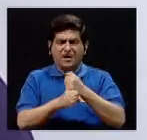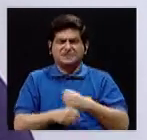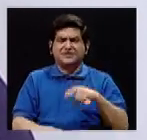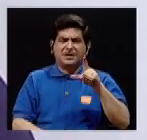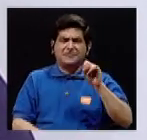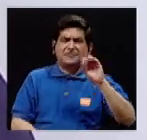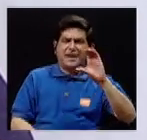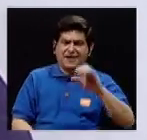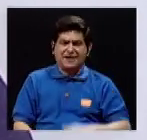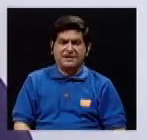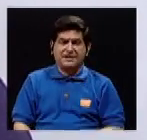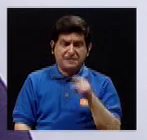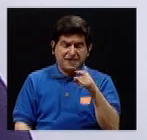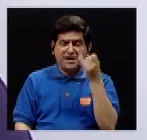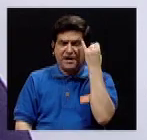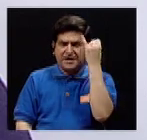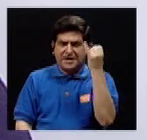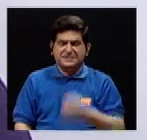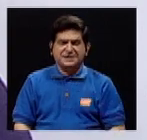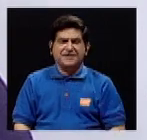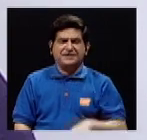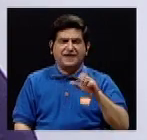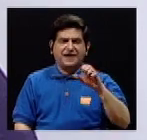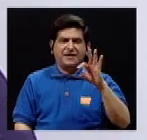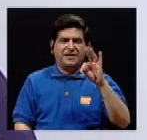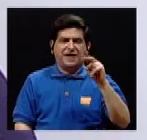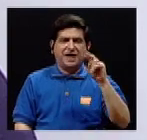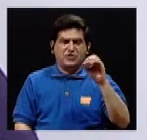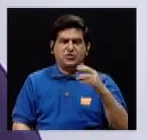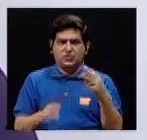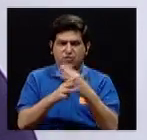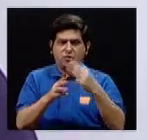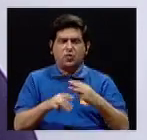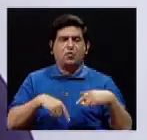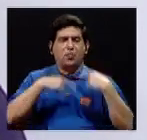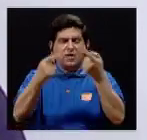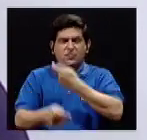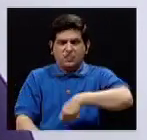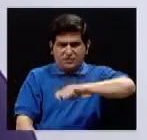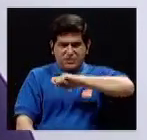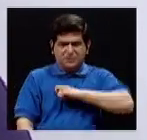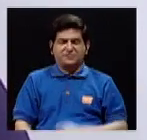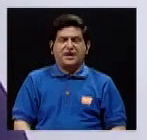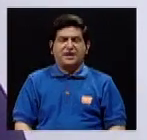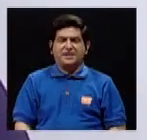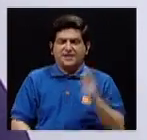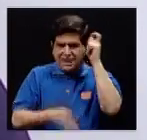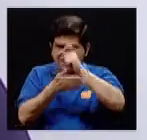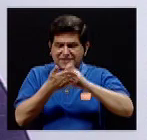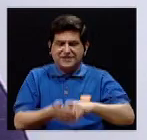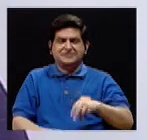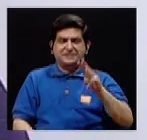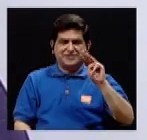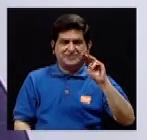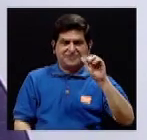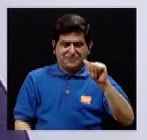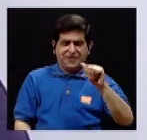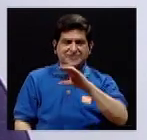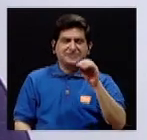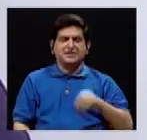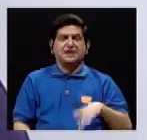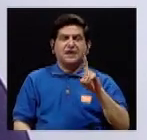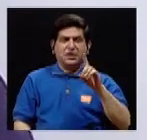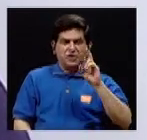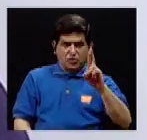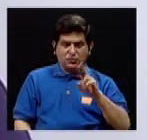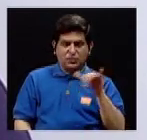para la licenciatura que iba en ese corte de no matemática y luego me fui a España hice la tesis de máster y la la tesis de doctorado también vinculada a esa